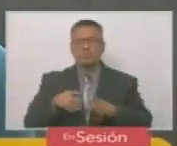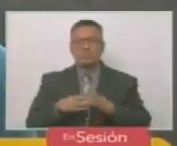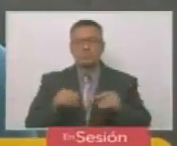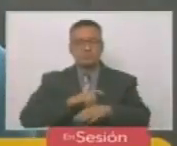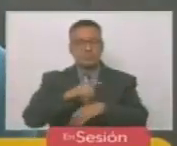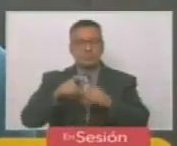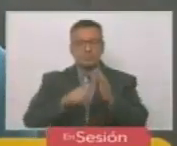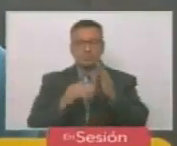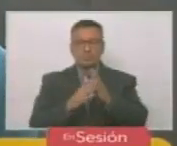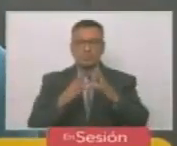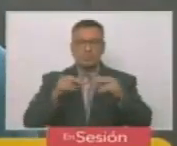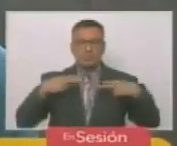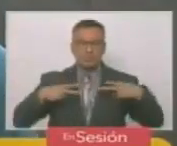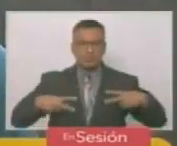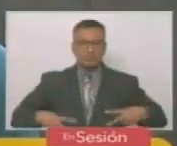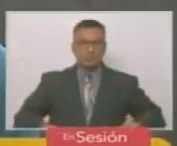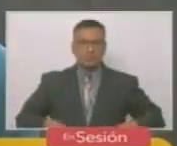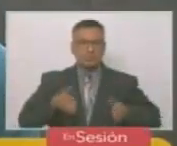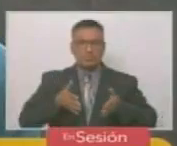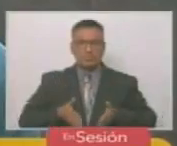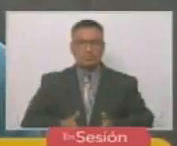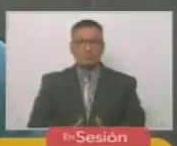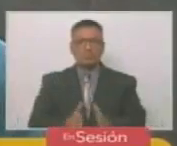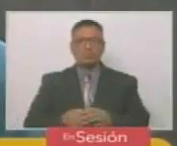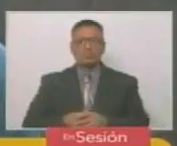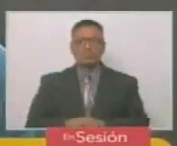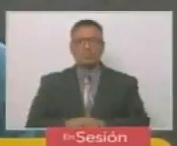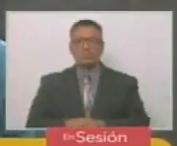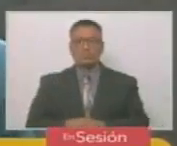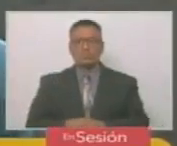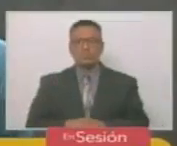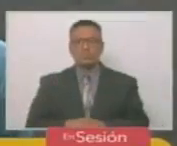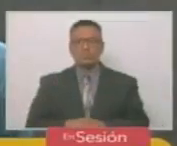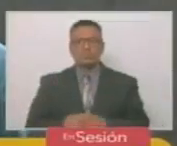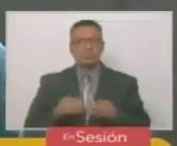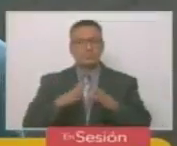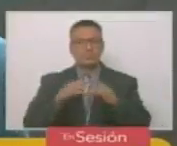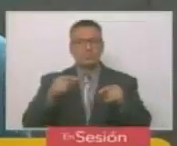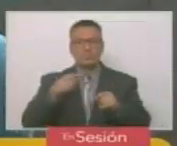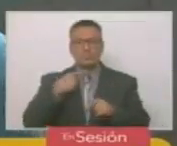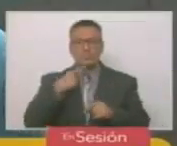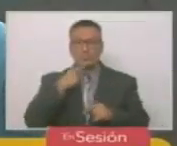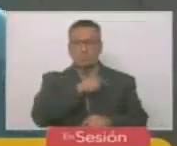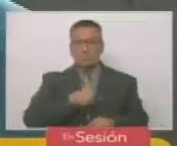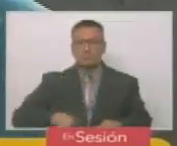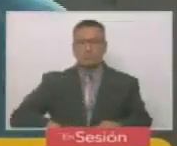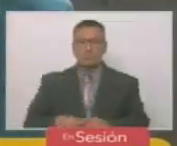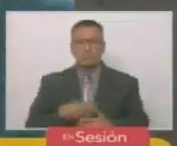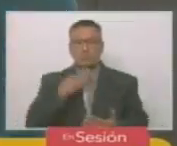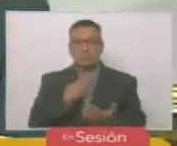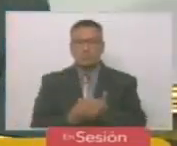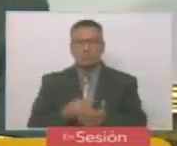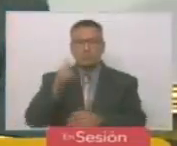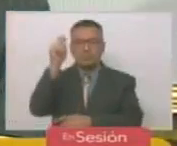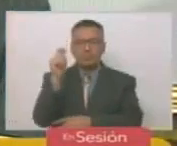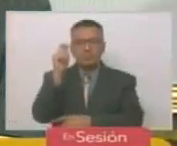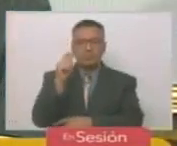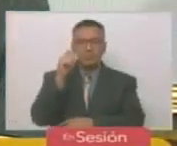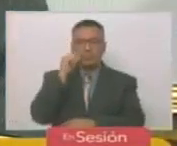sublime para la vida como lo es el parto. Es todo, señor presidente. Gracias, diputado.